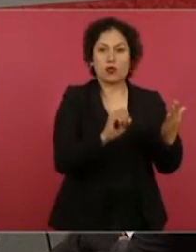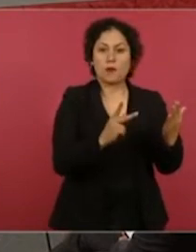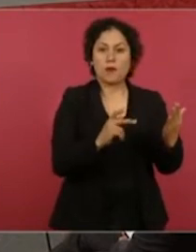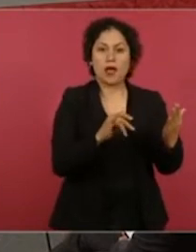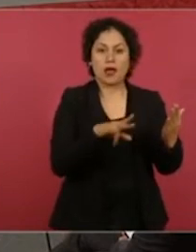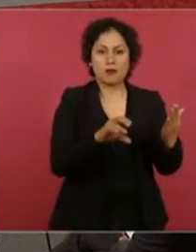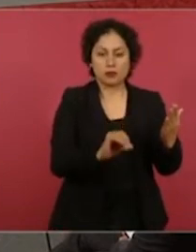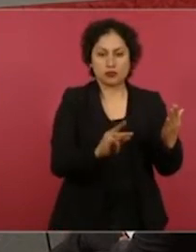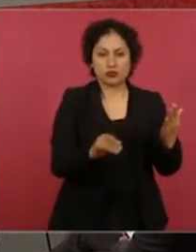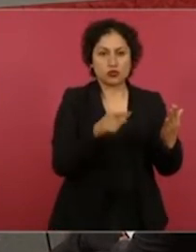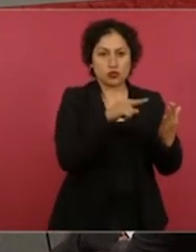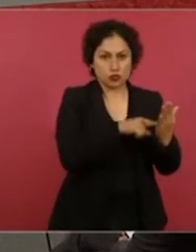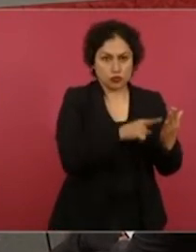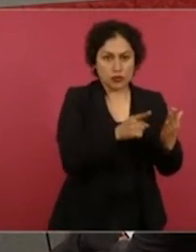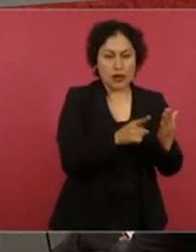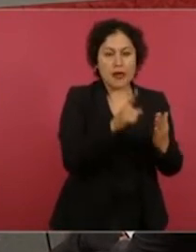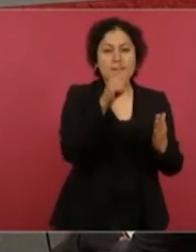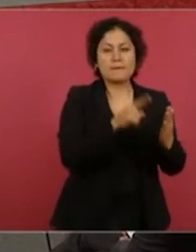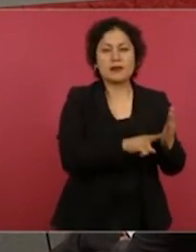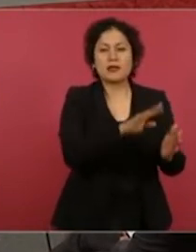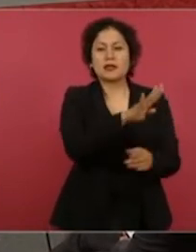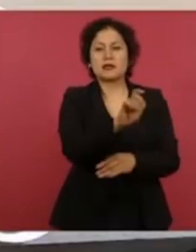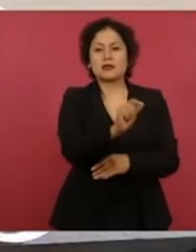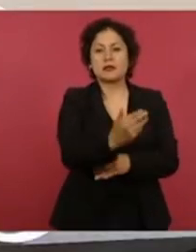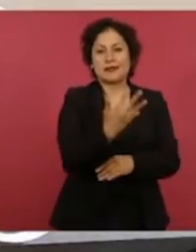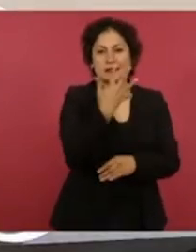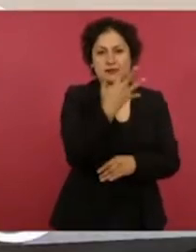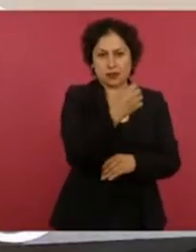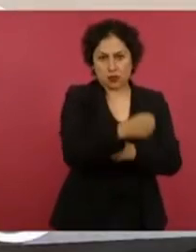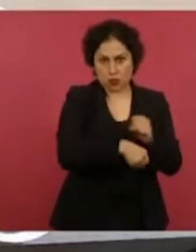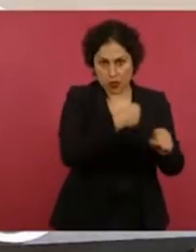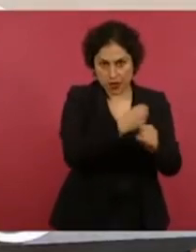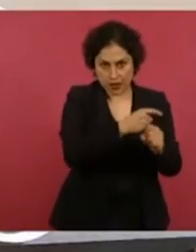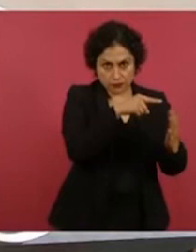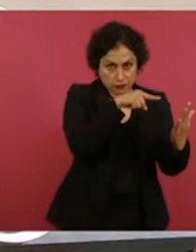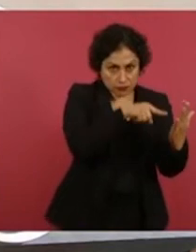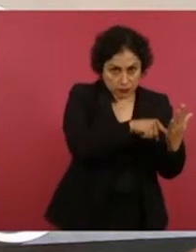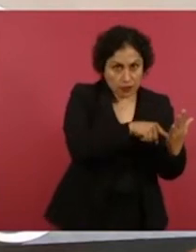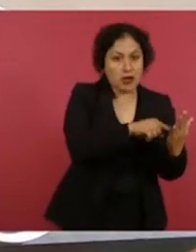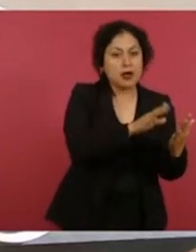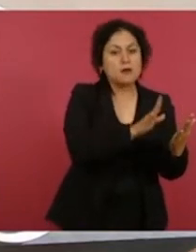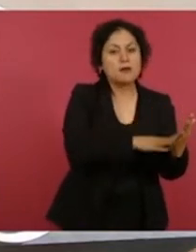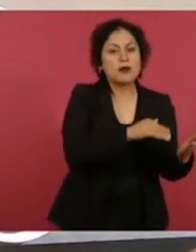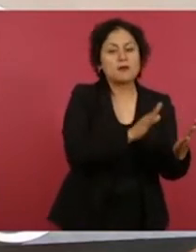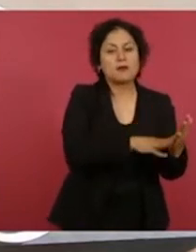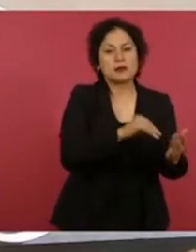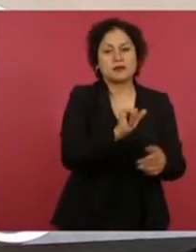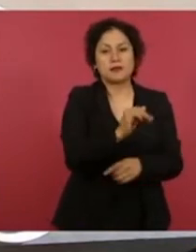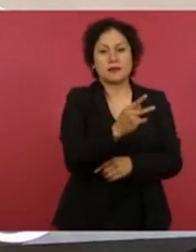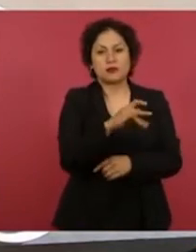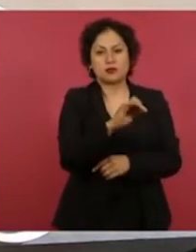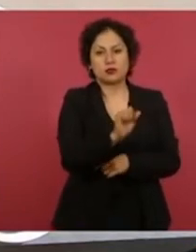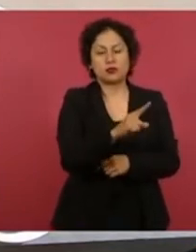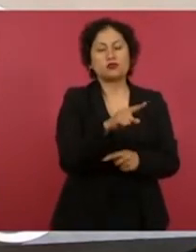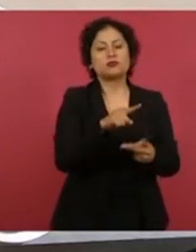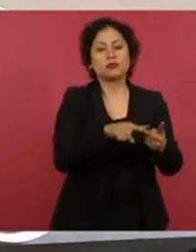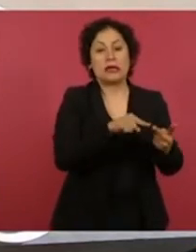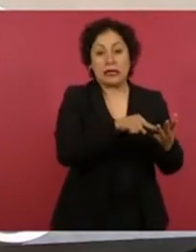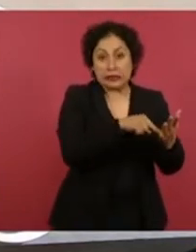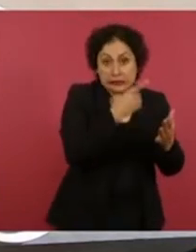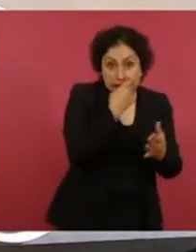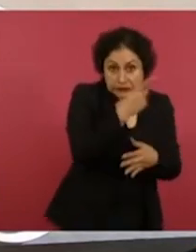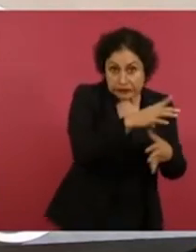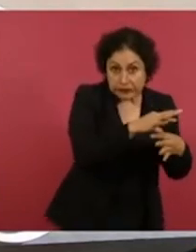Pashbolón de 1575, conocido como Papeles de Pashbolón Maldonado, se menciona que la